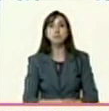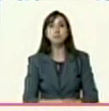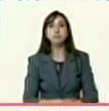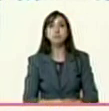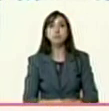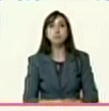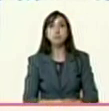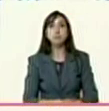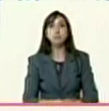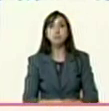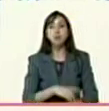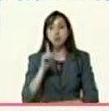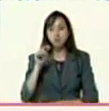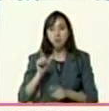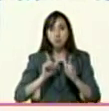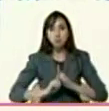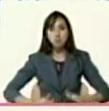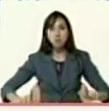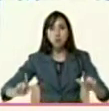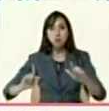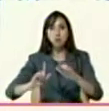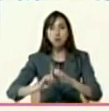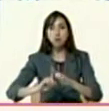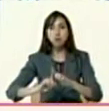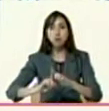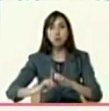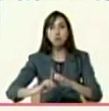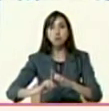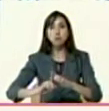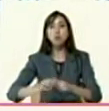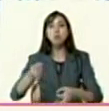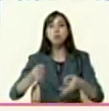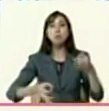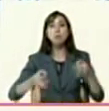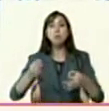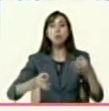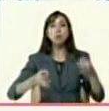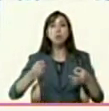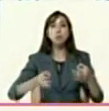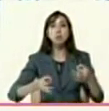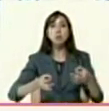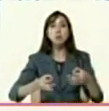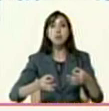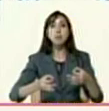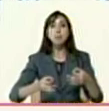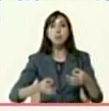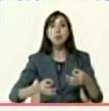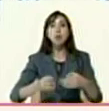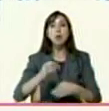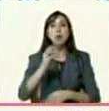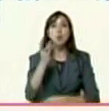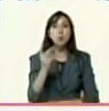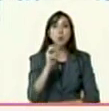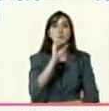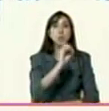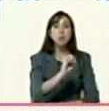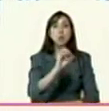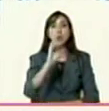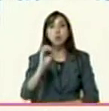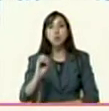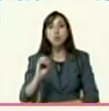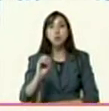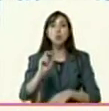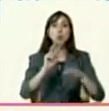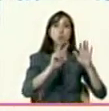Sala Constitucional del Tribunal Supremo de Justicia, mediante decisión 0074 de fecha 11